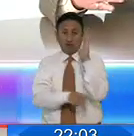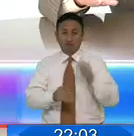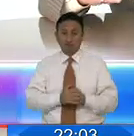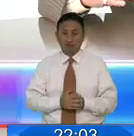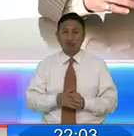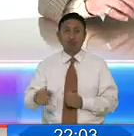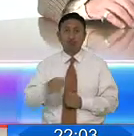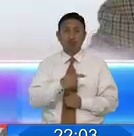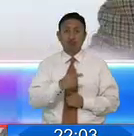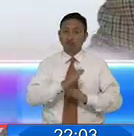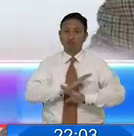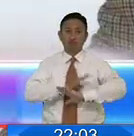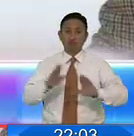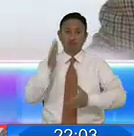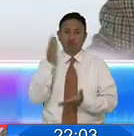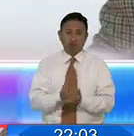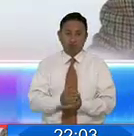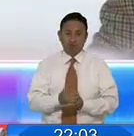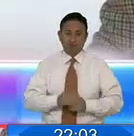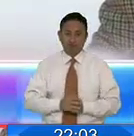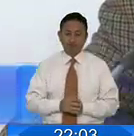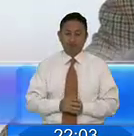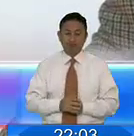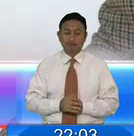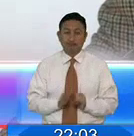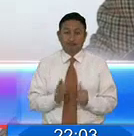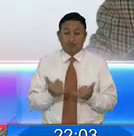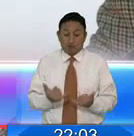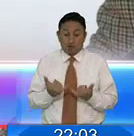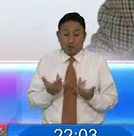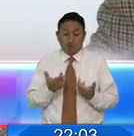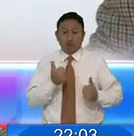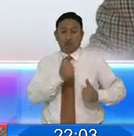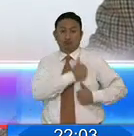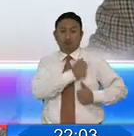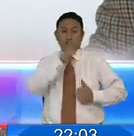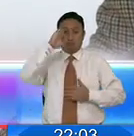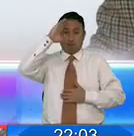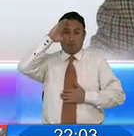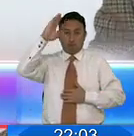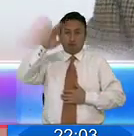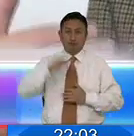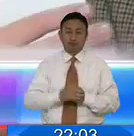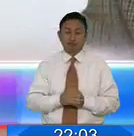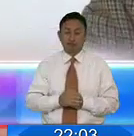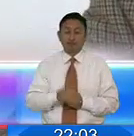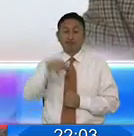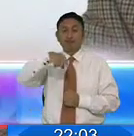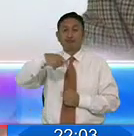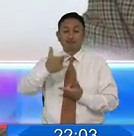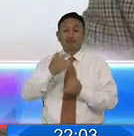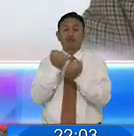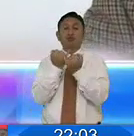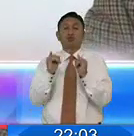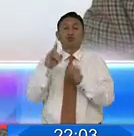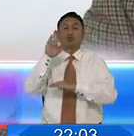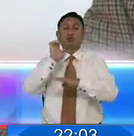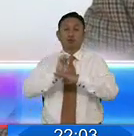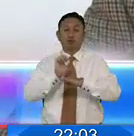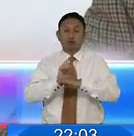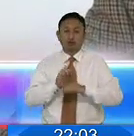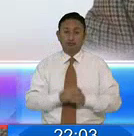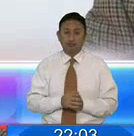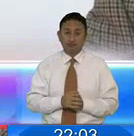radical ahora más que nunca las fuerzas armadas la policía nacional la institucionalidad del país